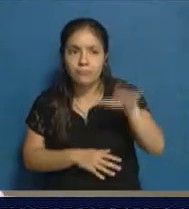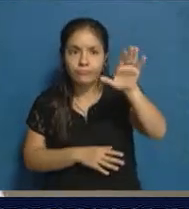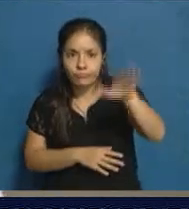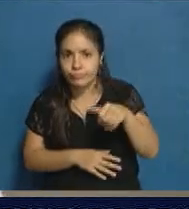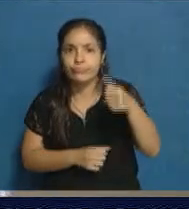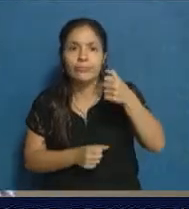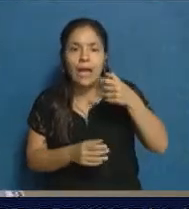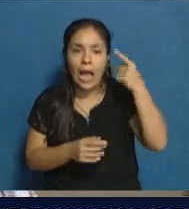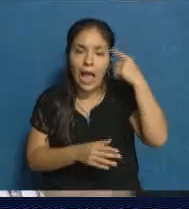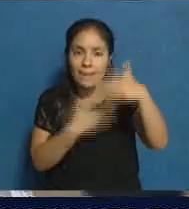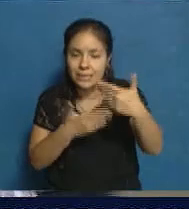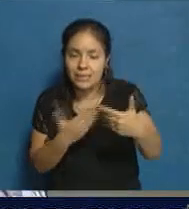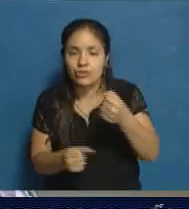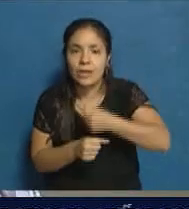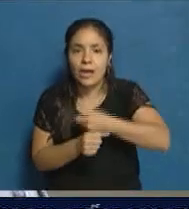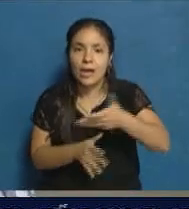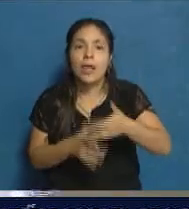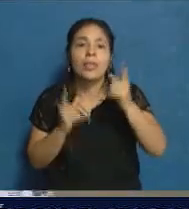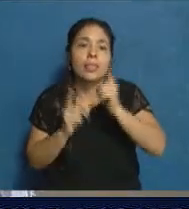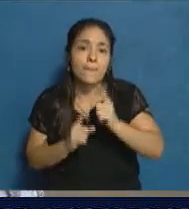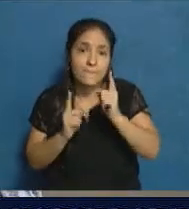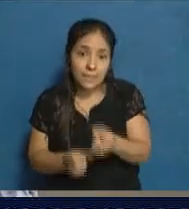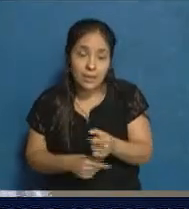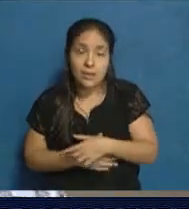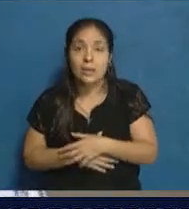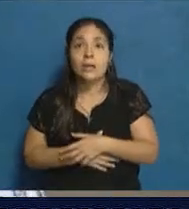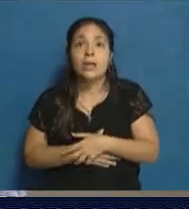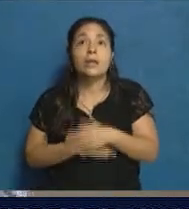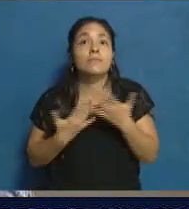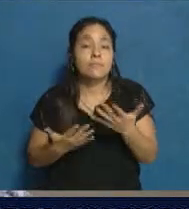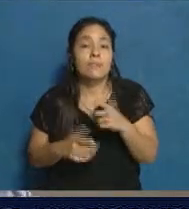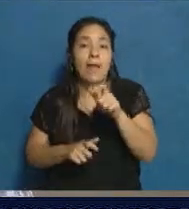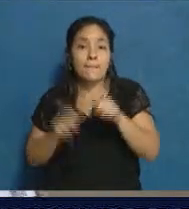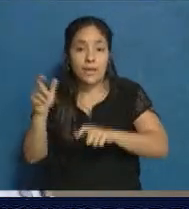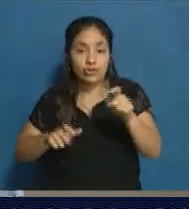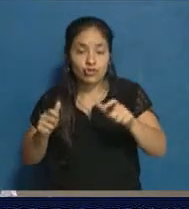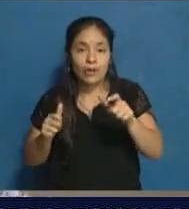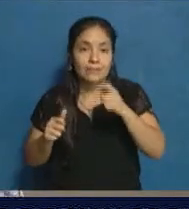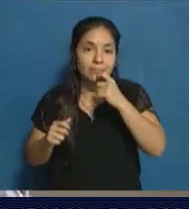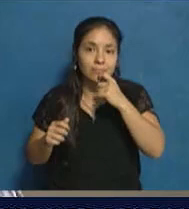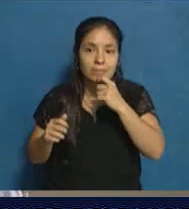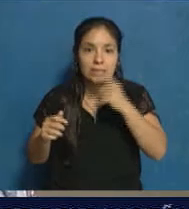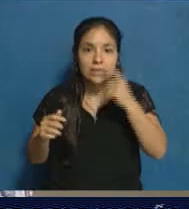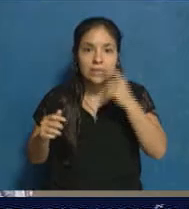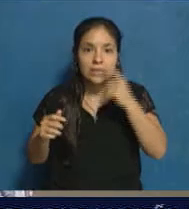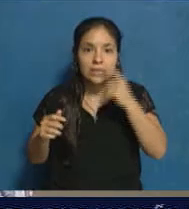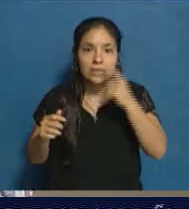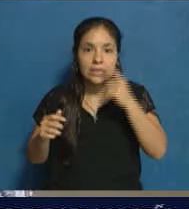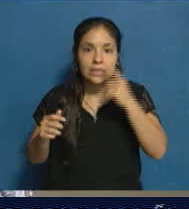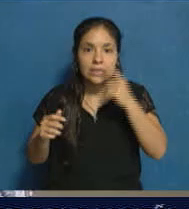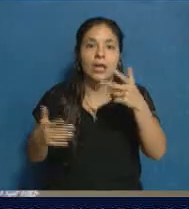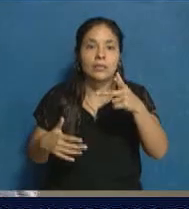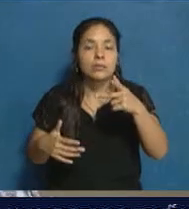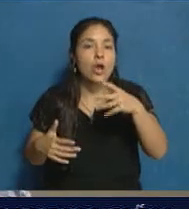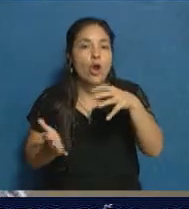estas capacitaciones, pero también cuando no, es que la idea que también las personas que están alrededor, las instituciones, los